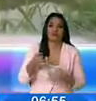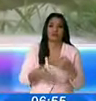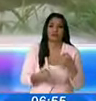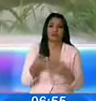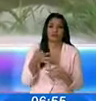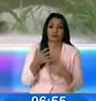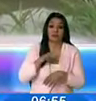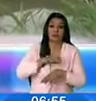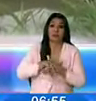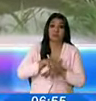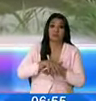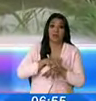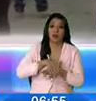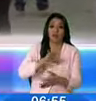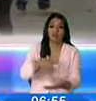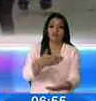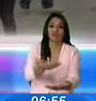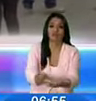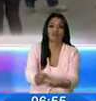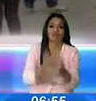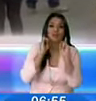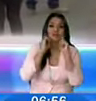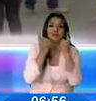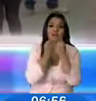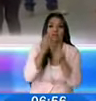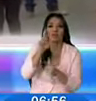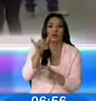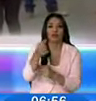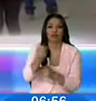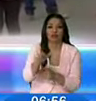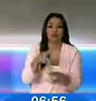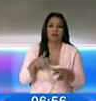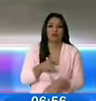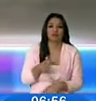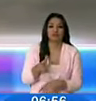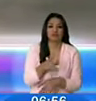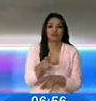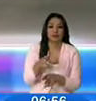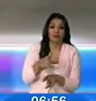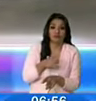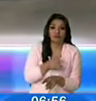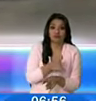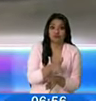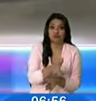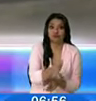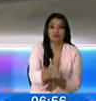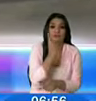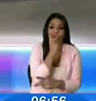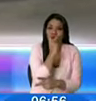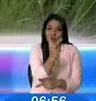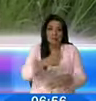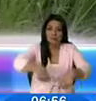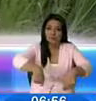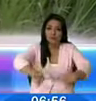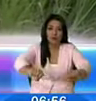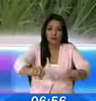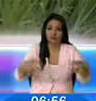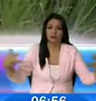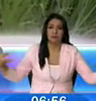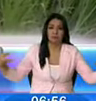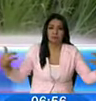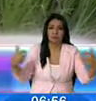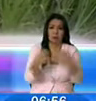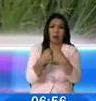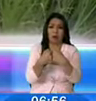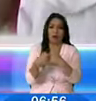de Machala hacia Santa Rosa y al intentar rebasar no se percató de que de frente venía una motocicleta, por lo que hizo